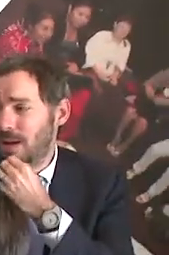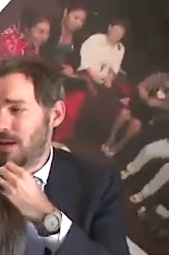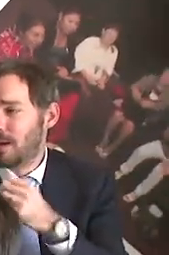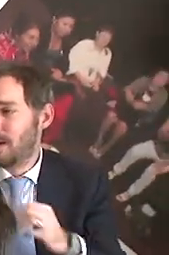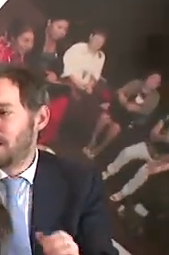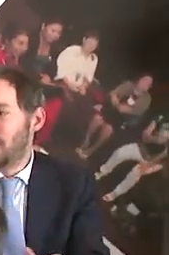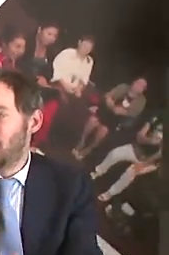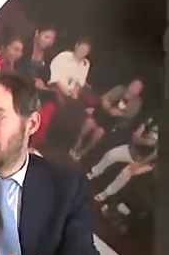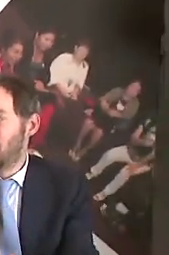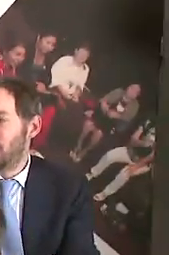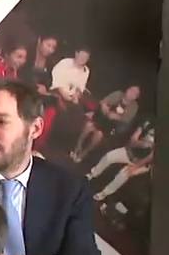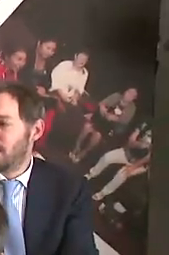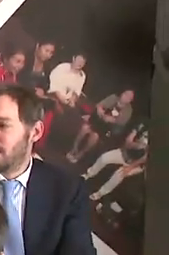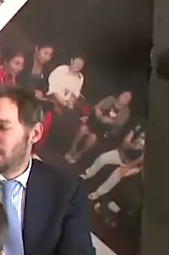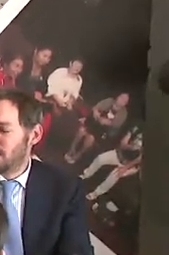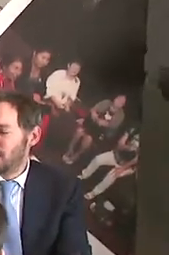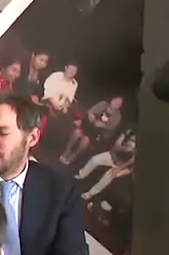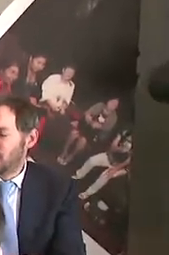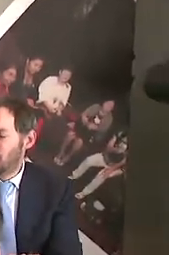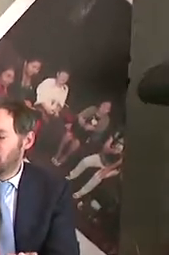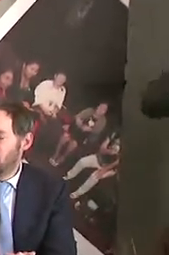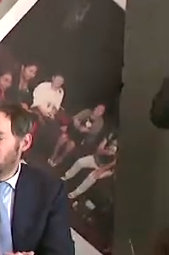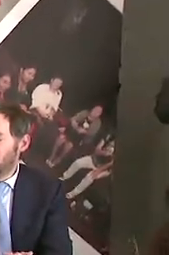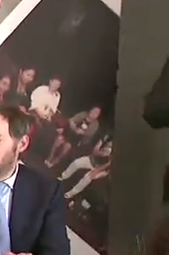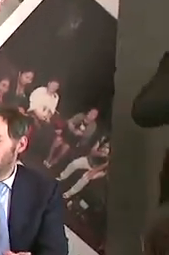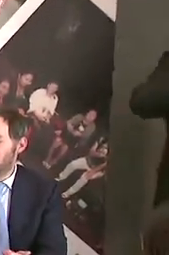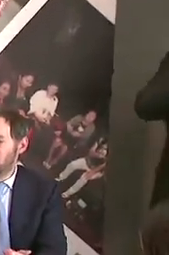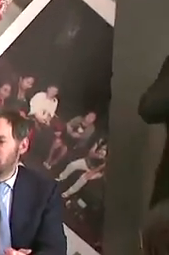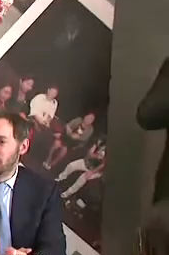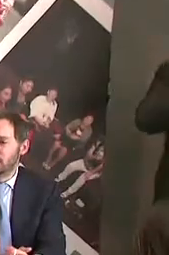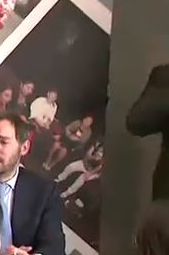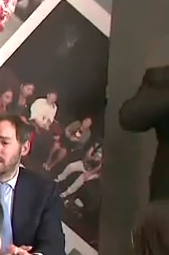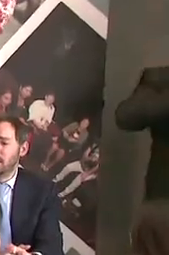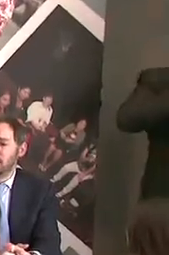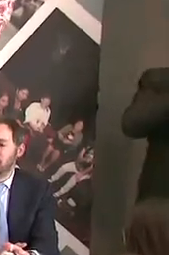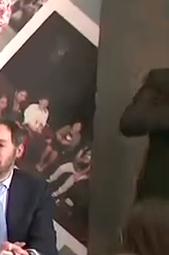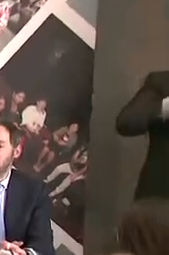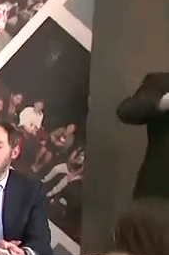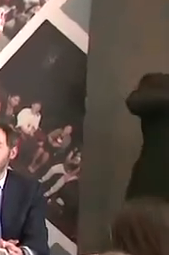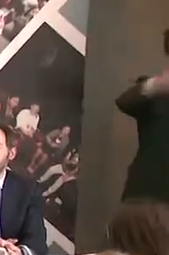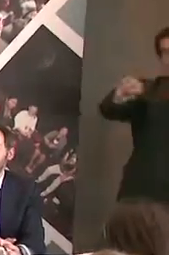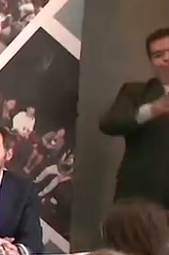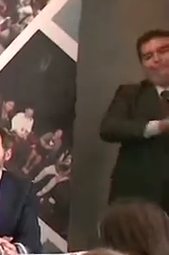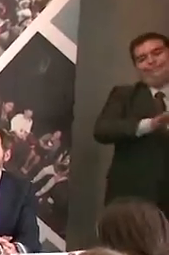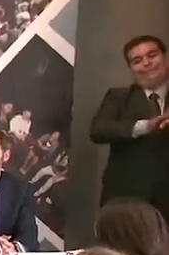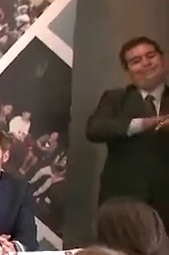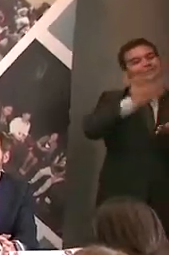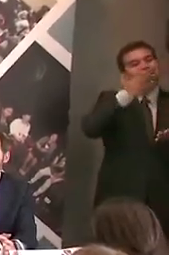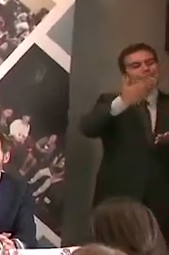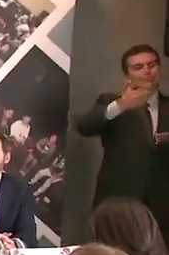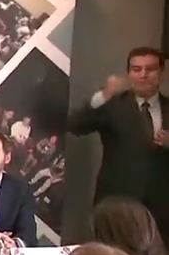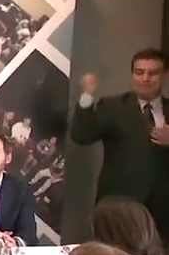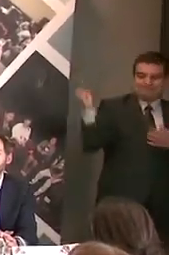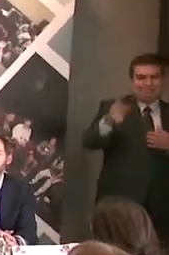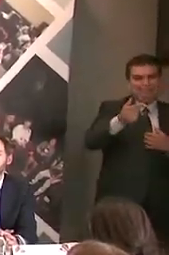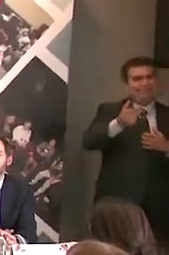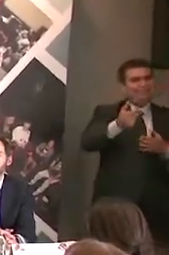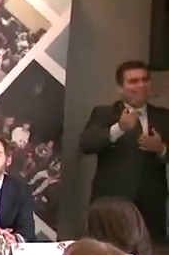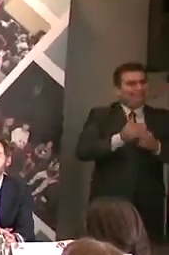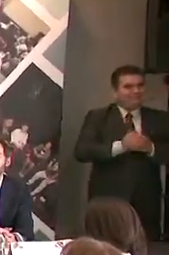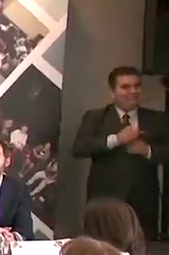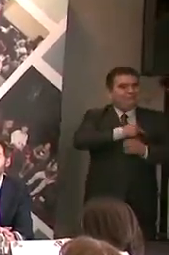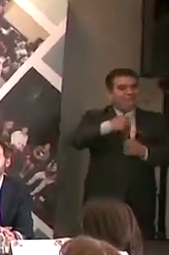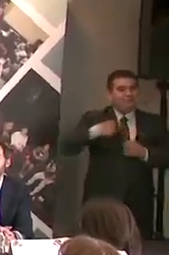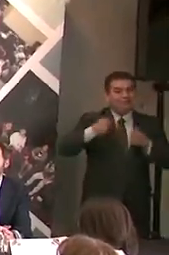lo que aquí pongamos en la mesa, lo que aquí discutamos, lo que aquí analicemos, pues a todas un gran aplauso, un gran reconocimiento, porque en nuestras manos